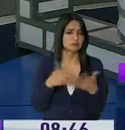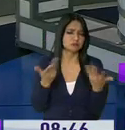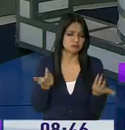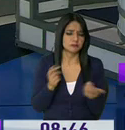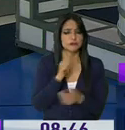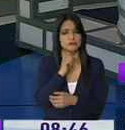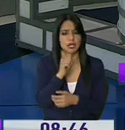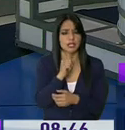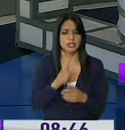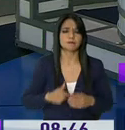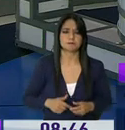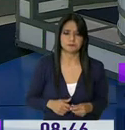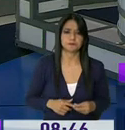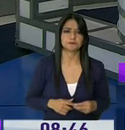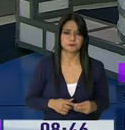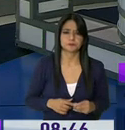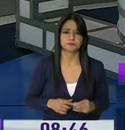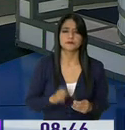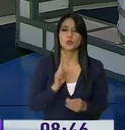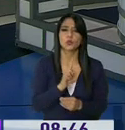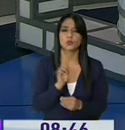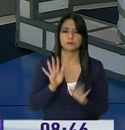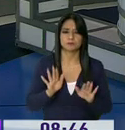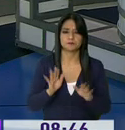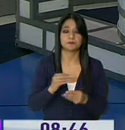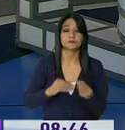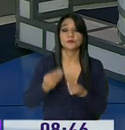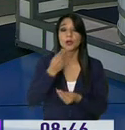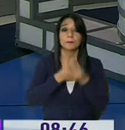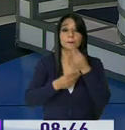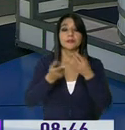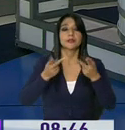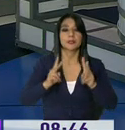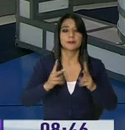sí. Paciencia, vamos uno a uno. Y el tema de la comida,